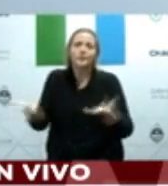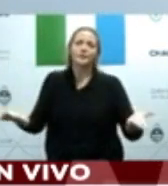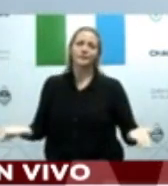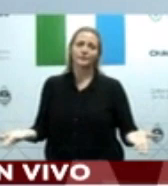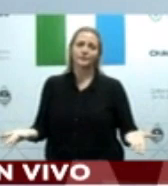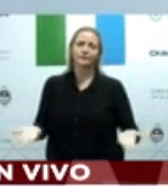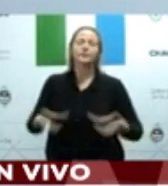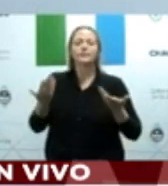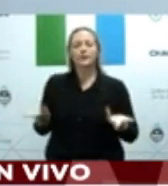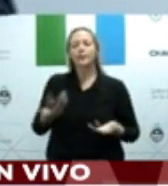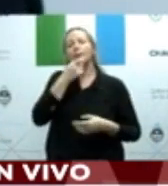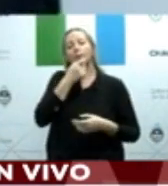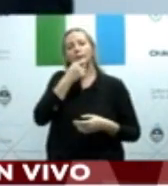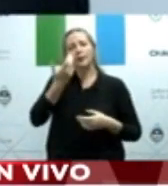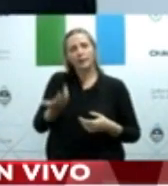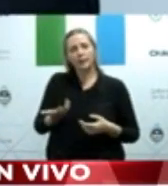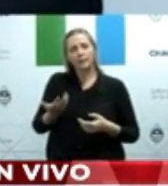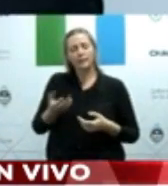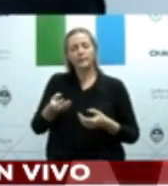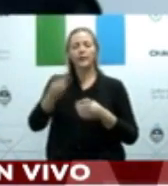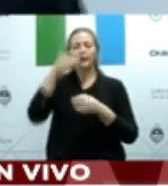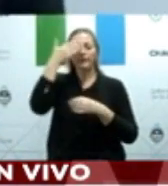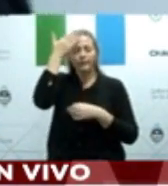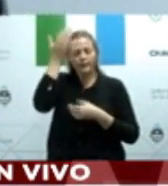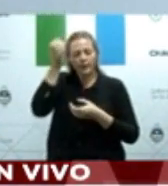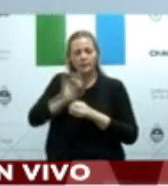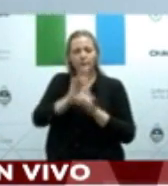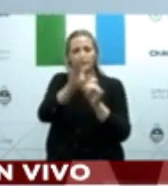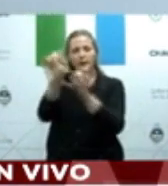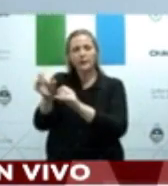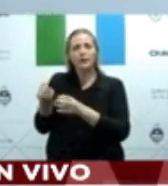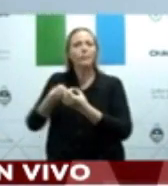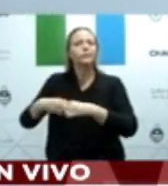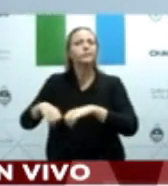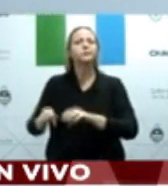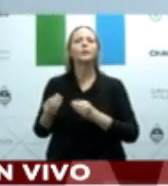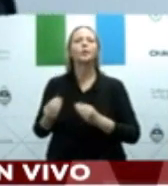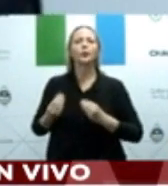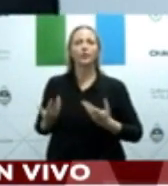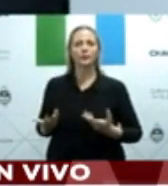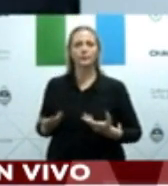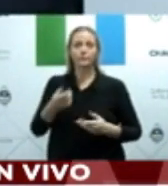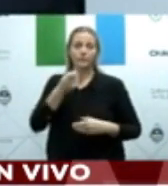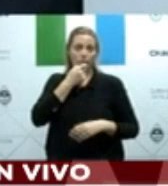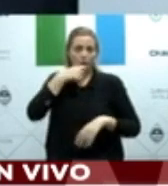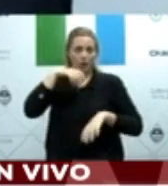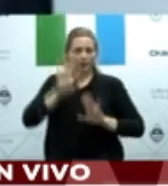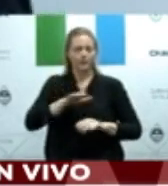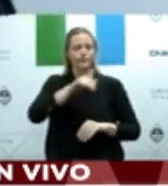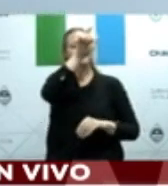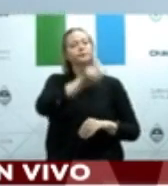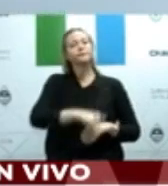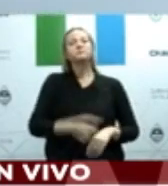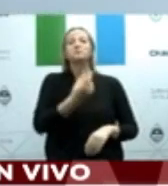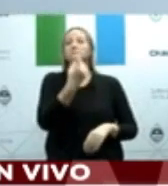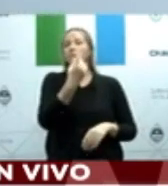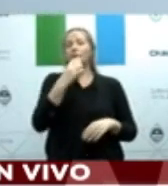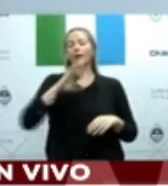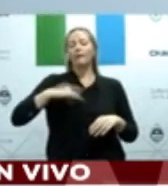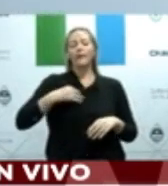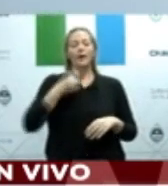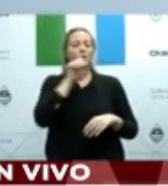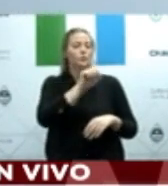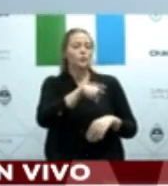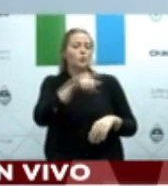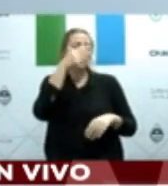efectivamente una sintomatología y tuvo una vida normal, los que pudieron venir del exterior, porque eso efectivamente ocurre